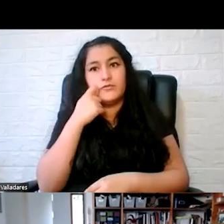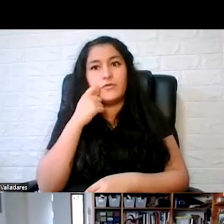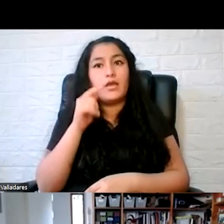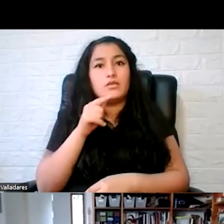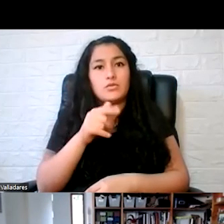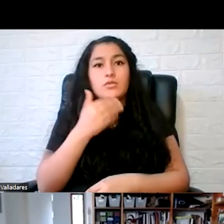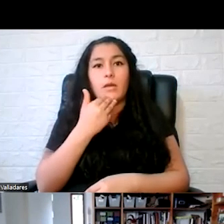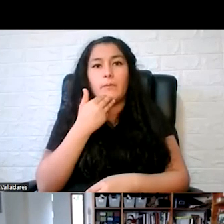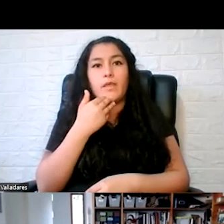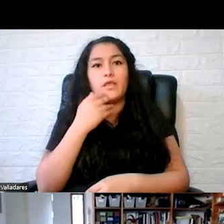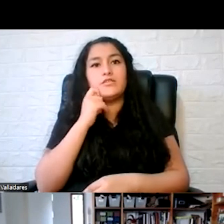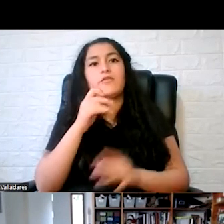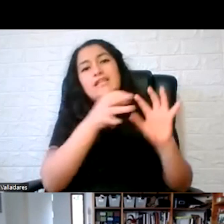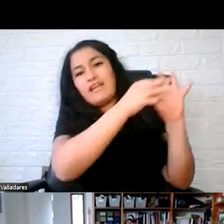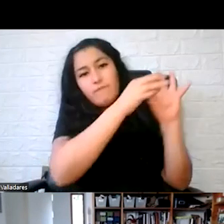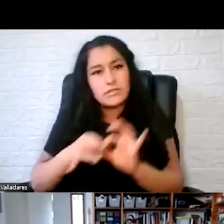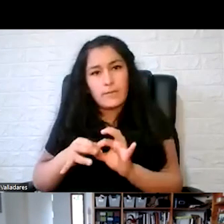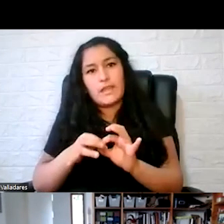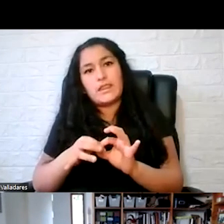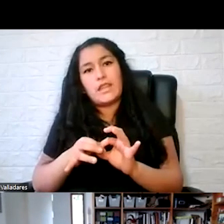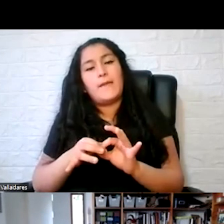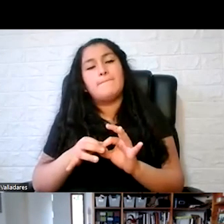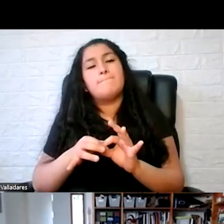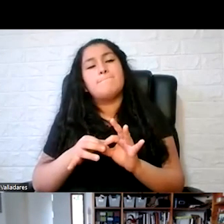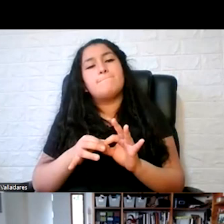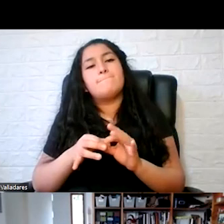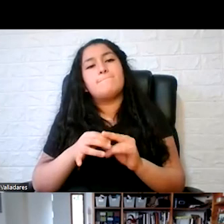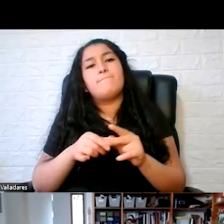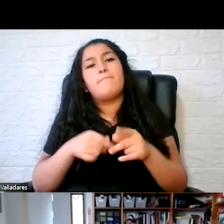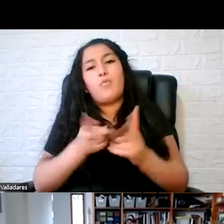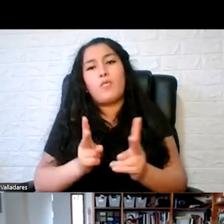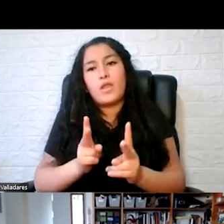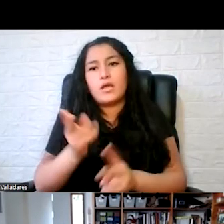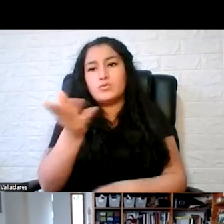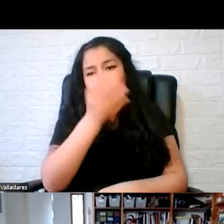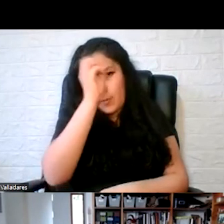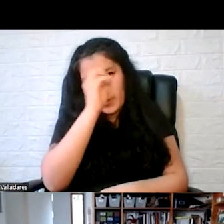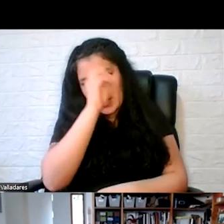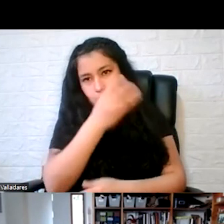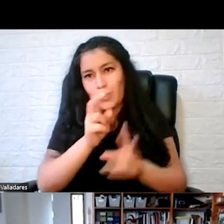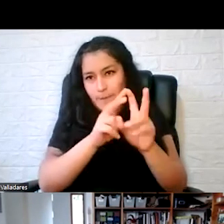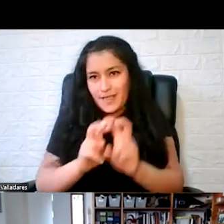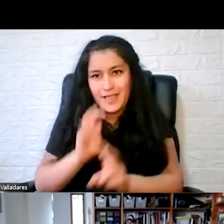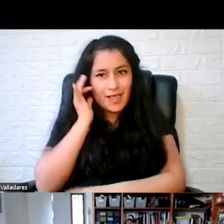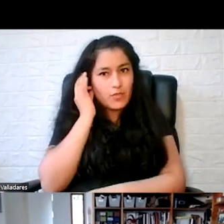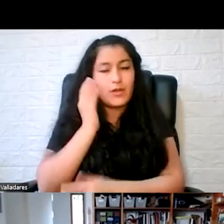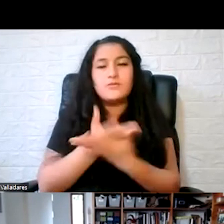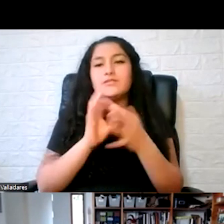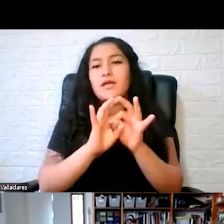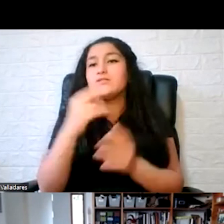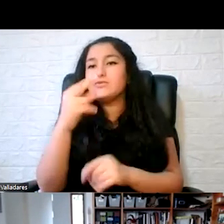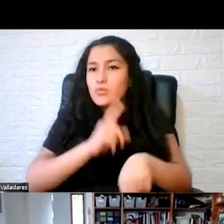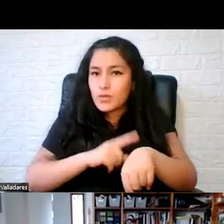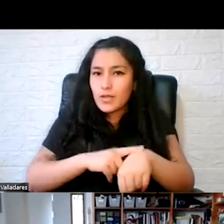lo que hace transversalmente pública las propuestas de ustedes, investigadoras. Agradecerles, chiquillas, por su tiempo, a las